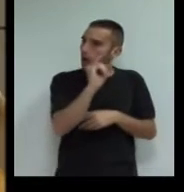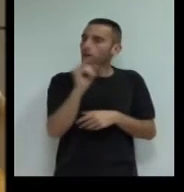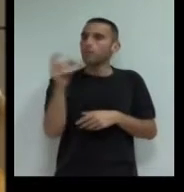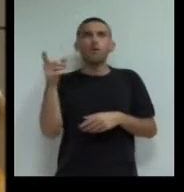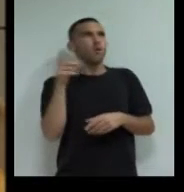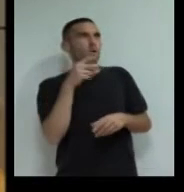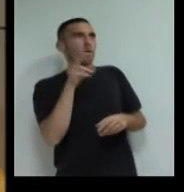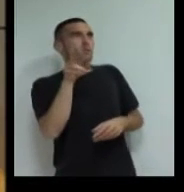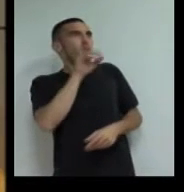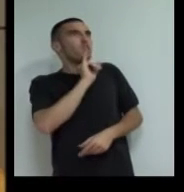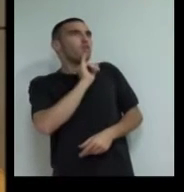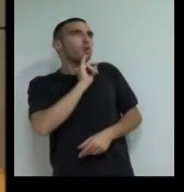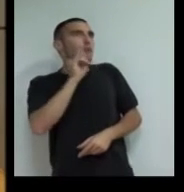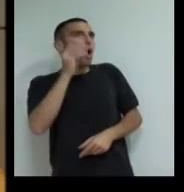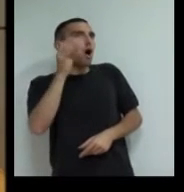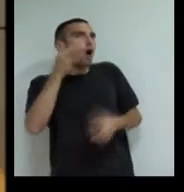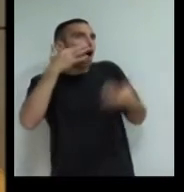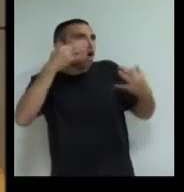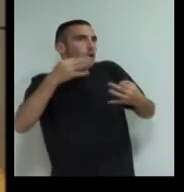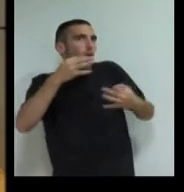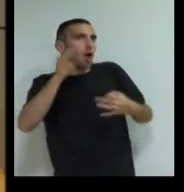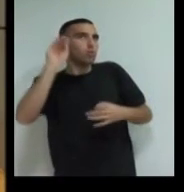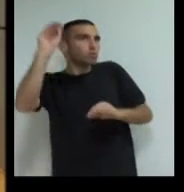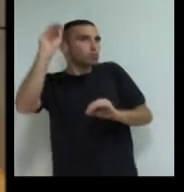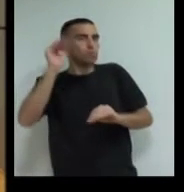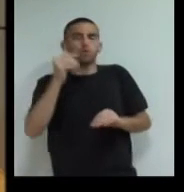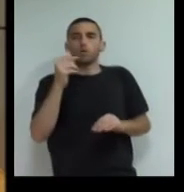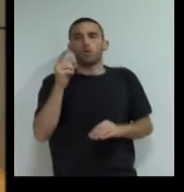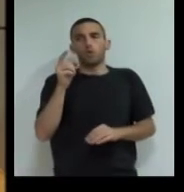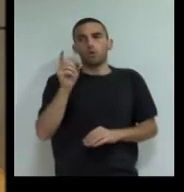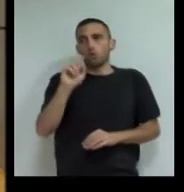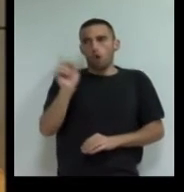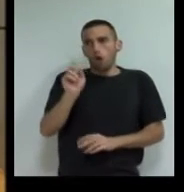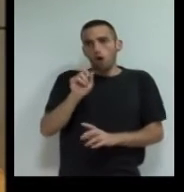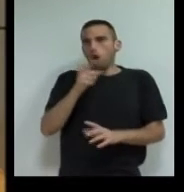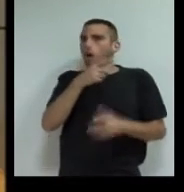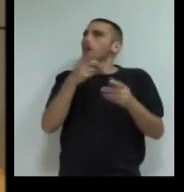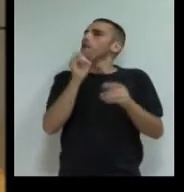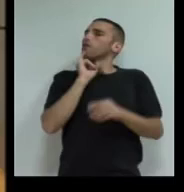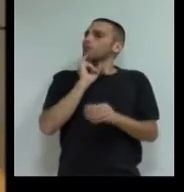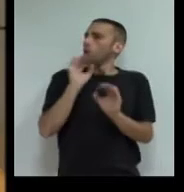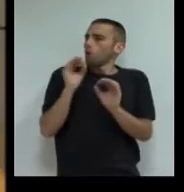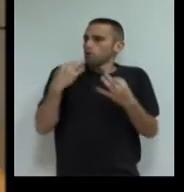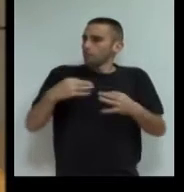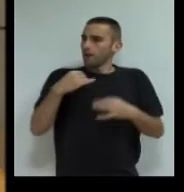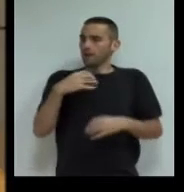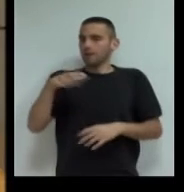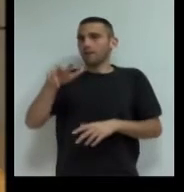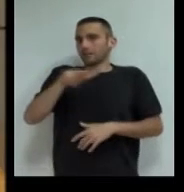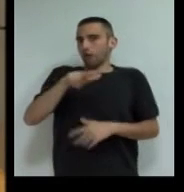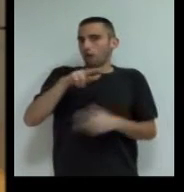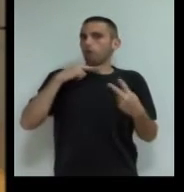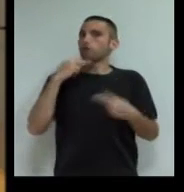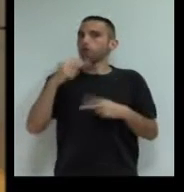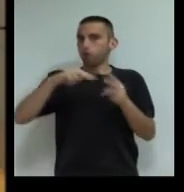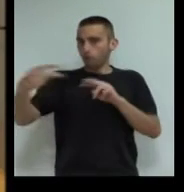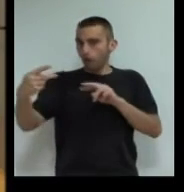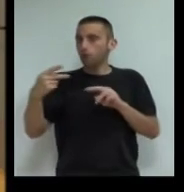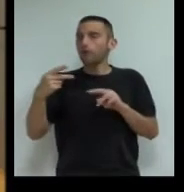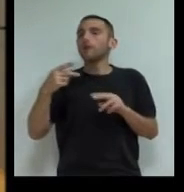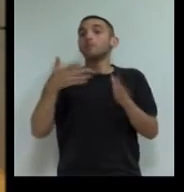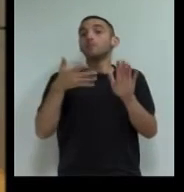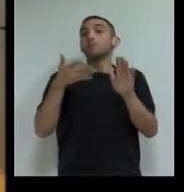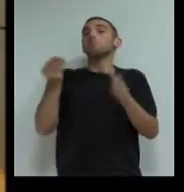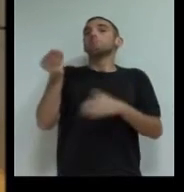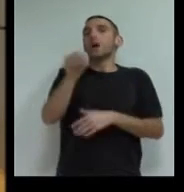usted lo va a ver en castellano, solo que debajo, bueno, a mí me da igual. Y están acudiendo a la sala y no supone una merma de los espectadores